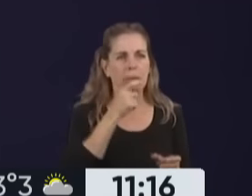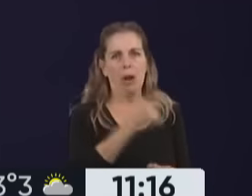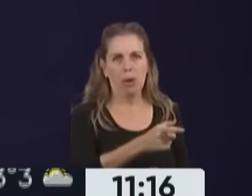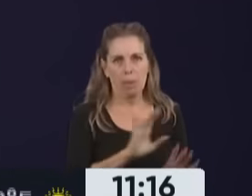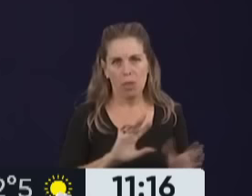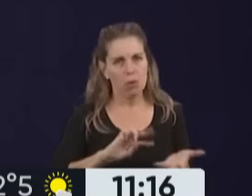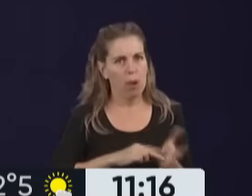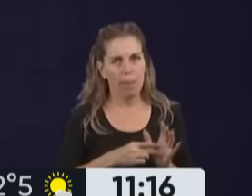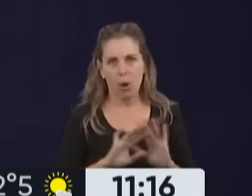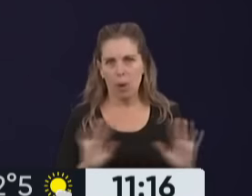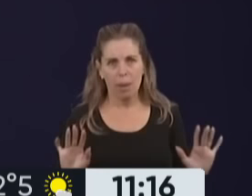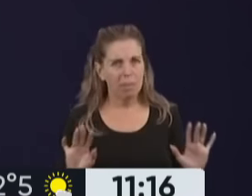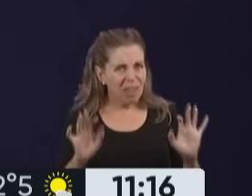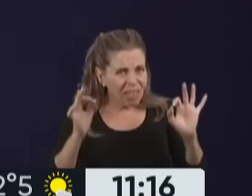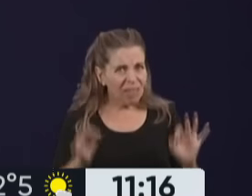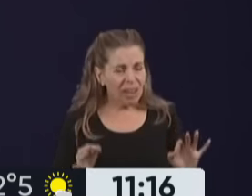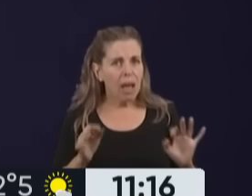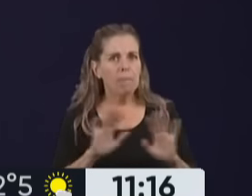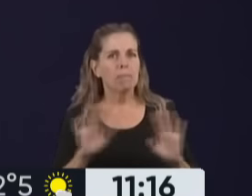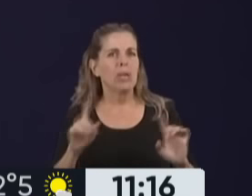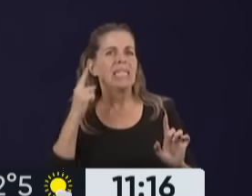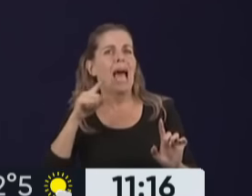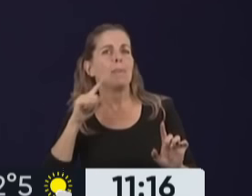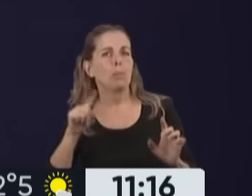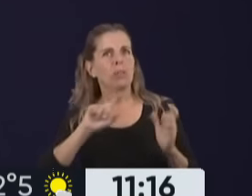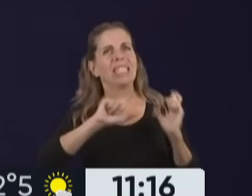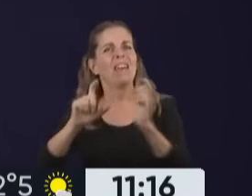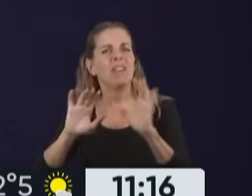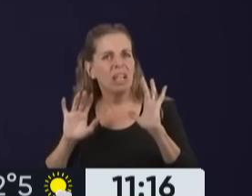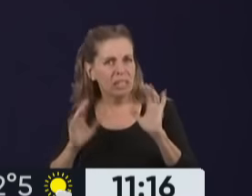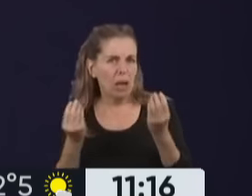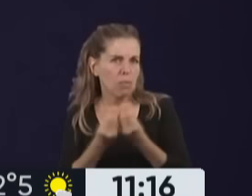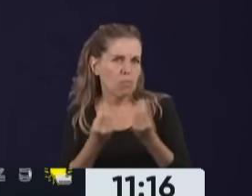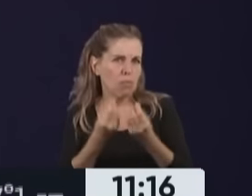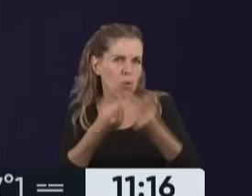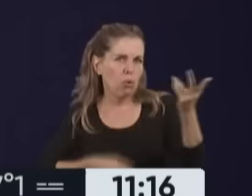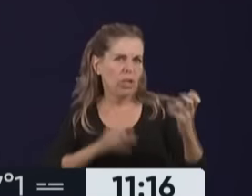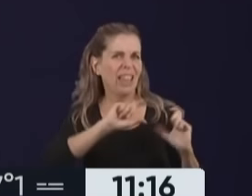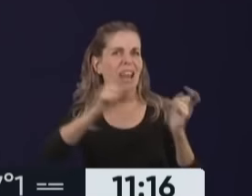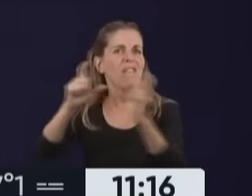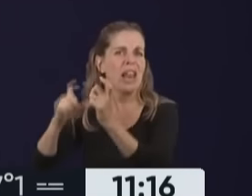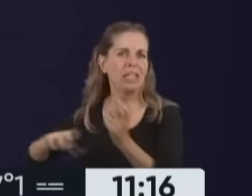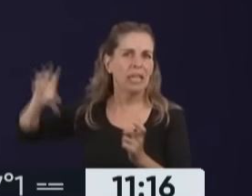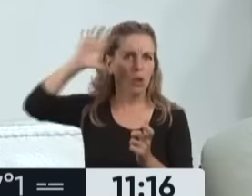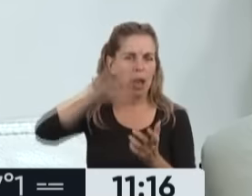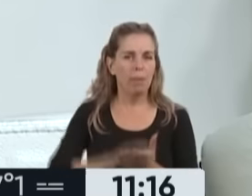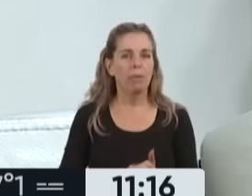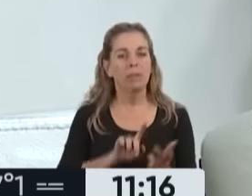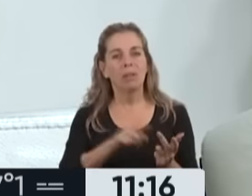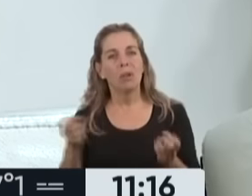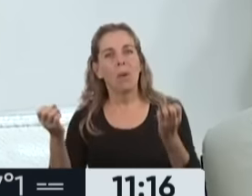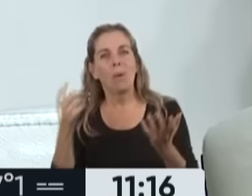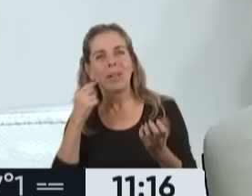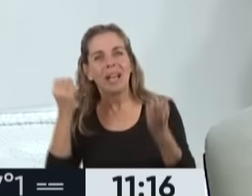problema. Pero no hay animosidad y son más las transferencias que se hicieron, cabe la aclaración. Buen día, Manuel. Eduardo.